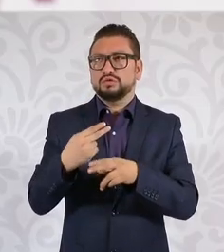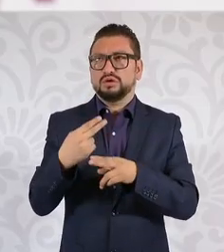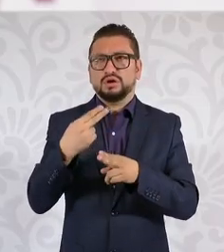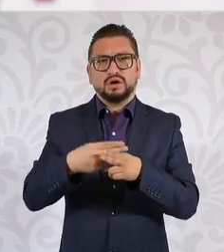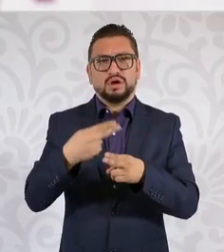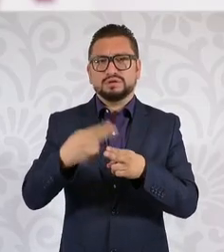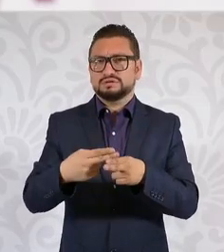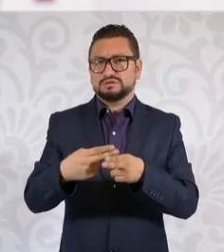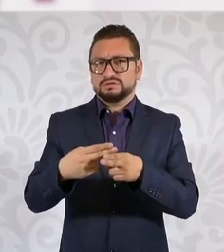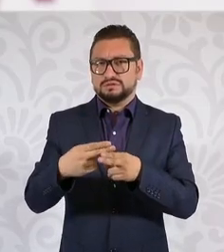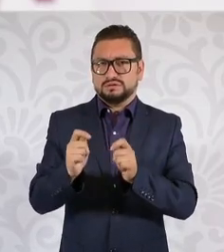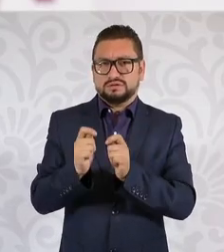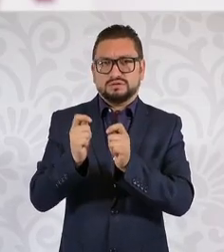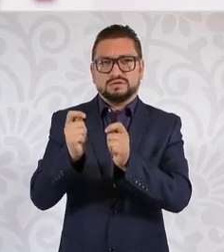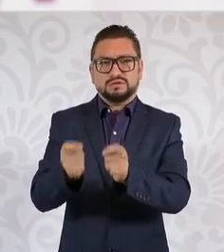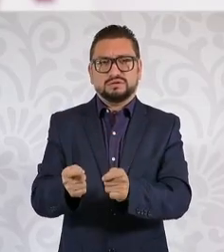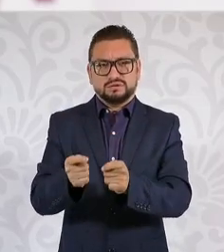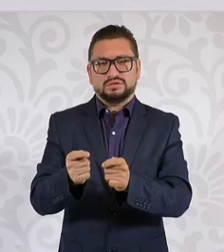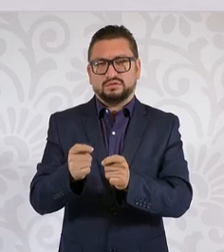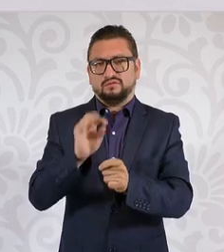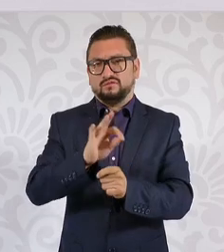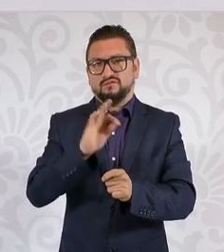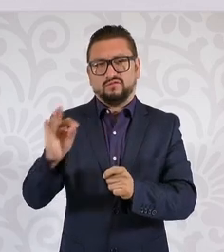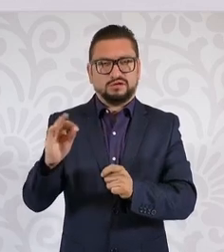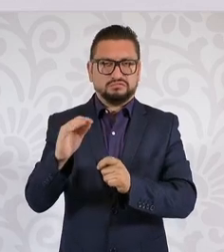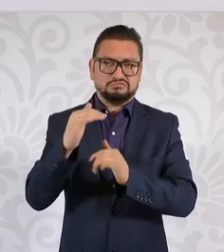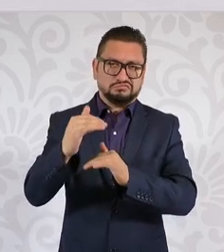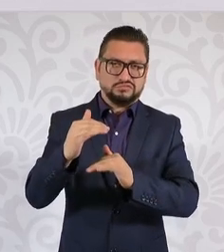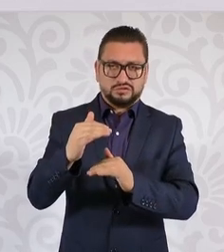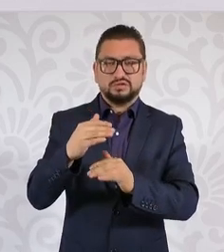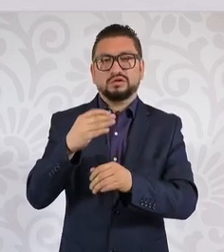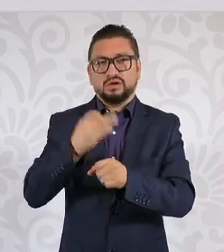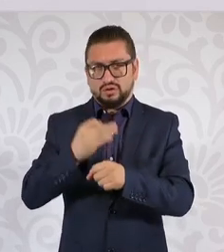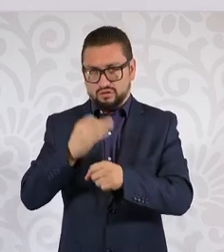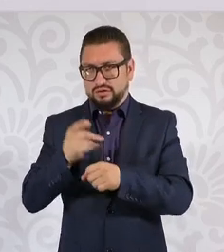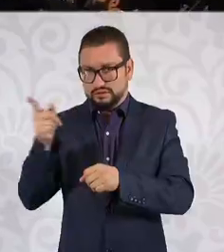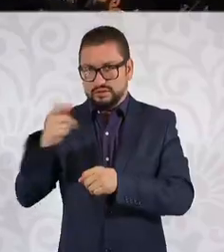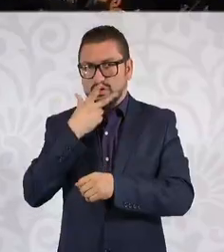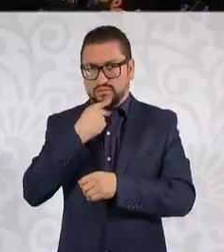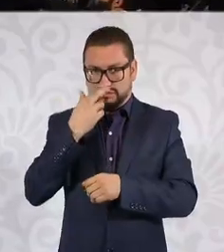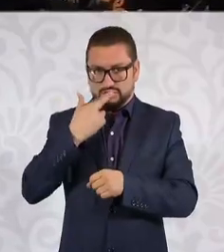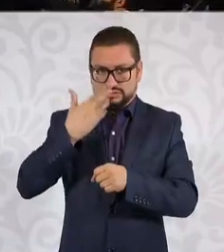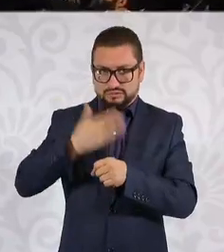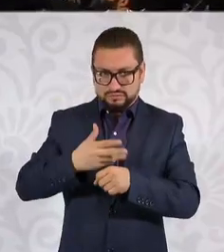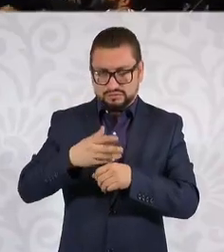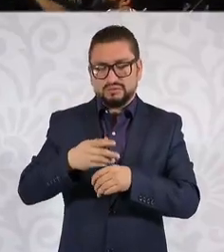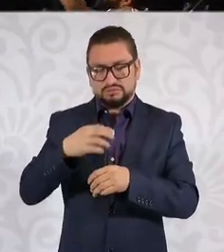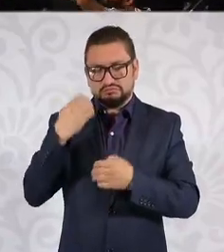su nombramiento llegaba hasta cierta fecha. Entonces lo está evaluando el canciller. Gracias.